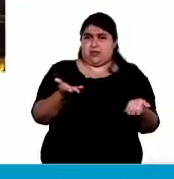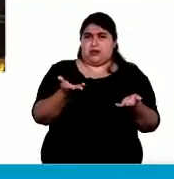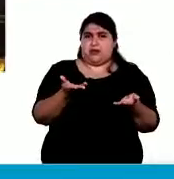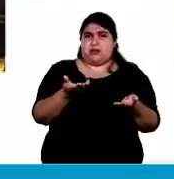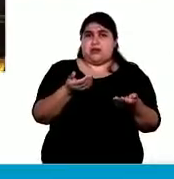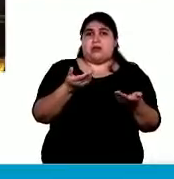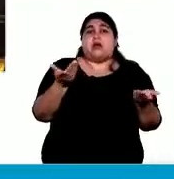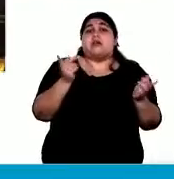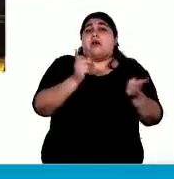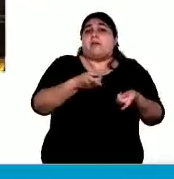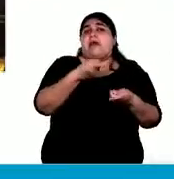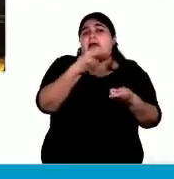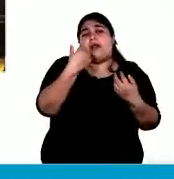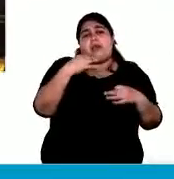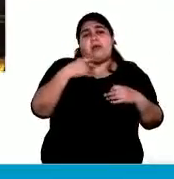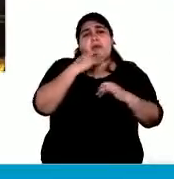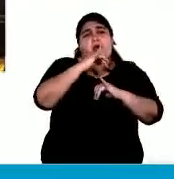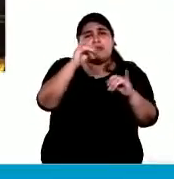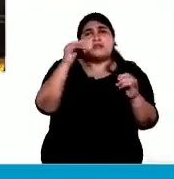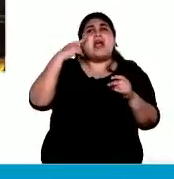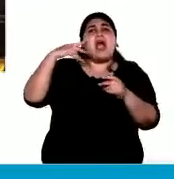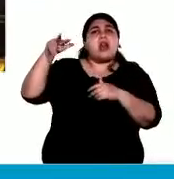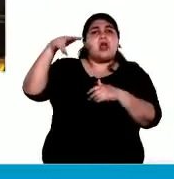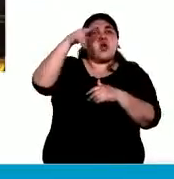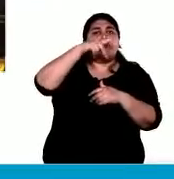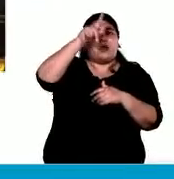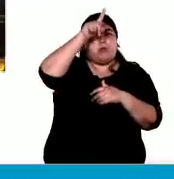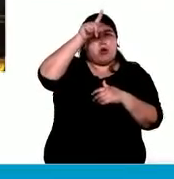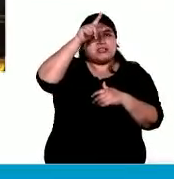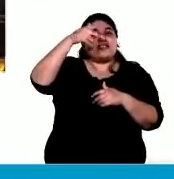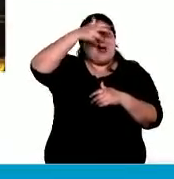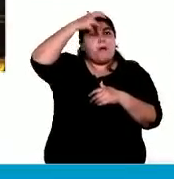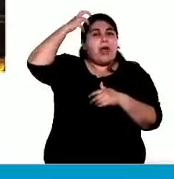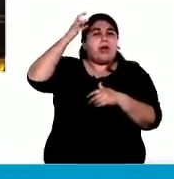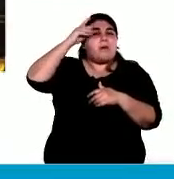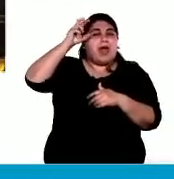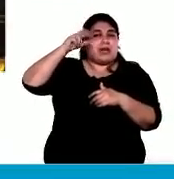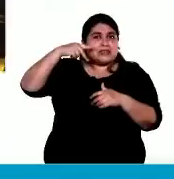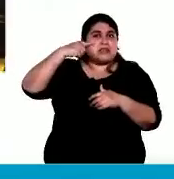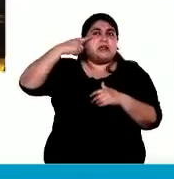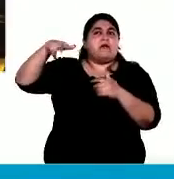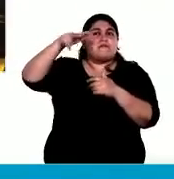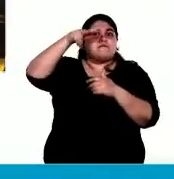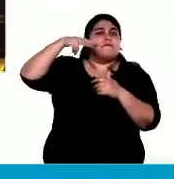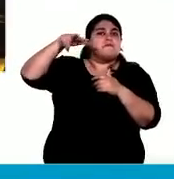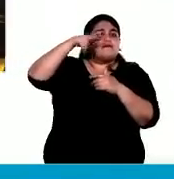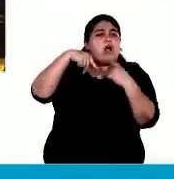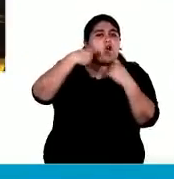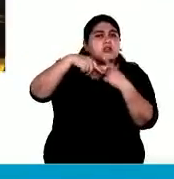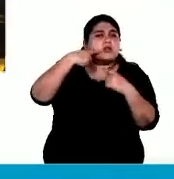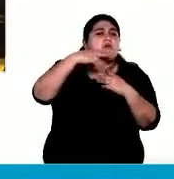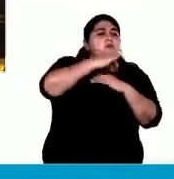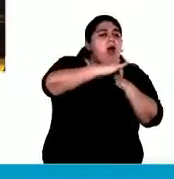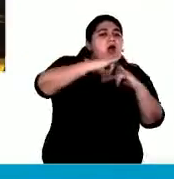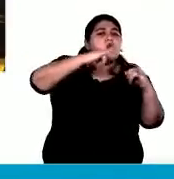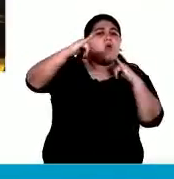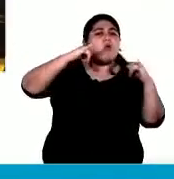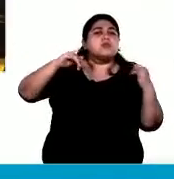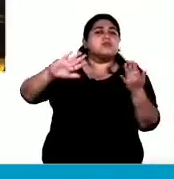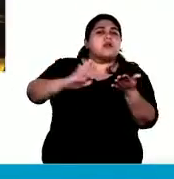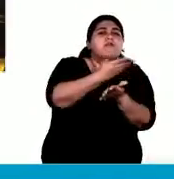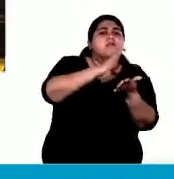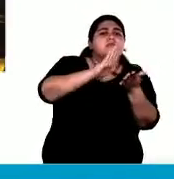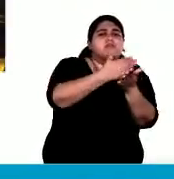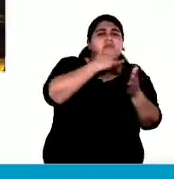esto también hay que decirlo los helicópteros de la policía de ver me siguen sobrevolando el predio y siguen anunciando un operativo policial más grande de la historia